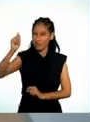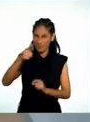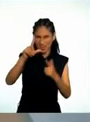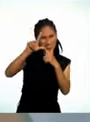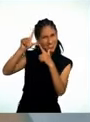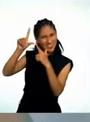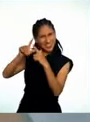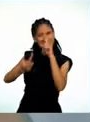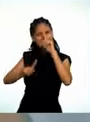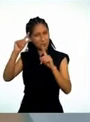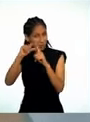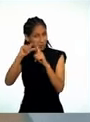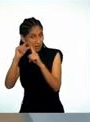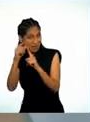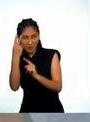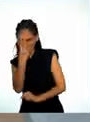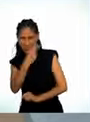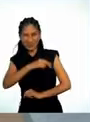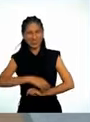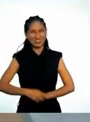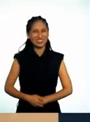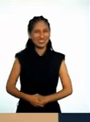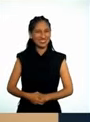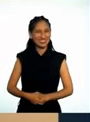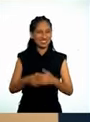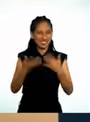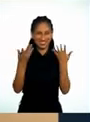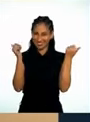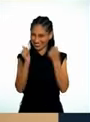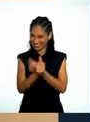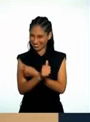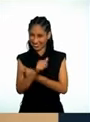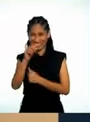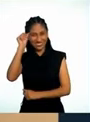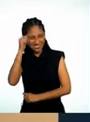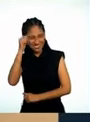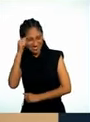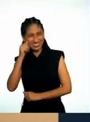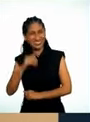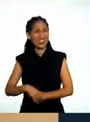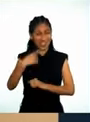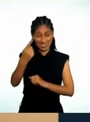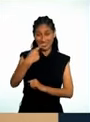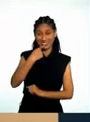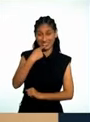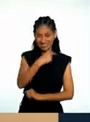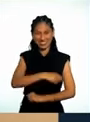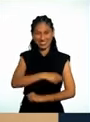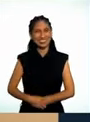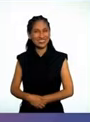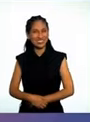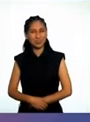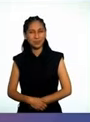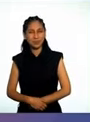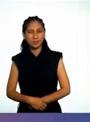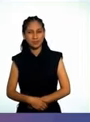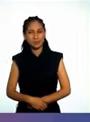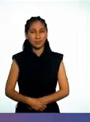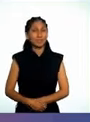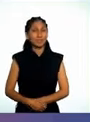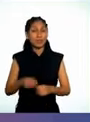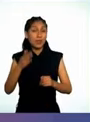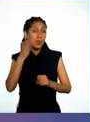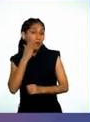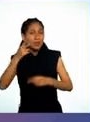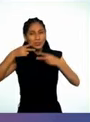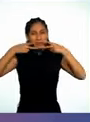palabras veamos cómo nos va weinberg en aires madreselva